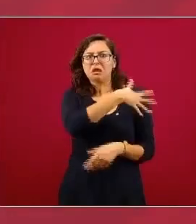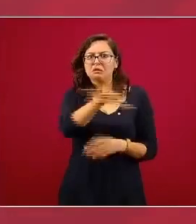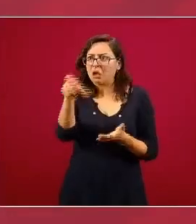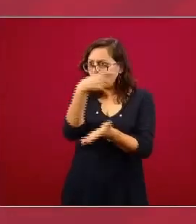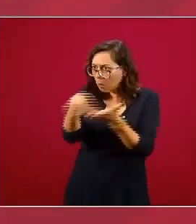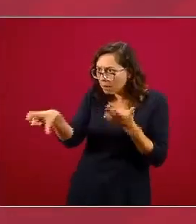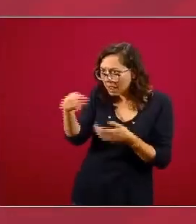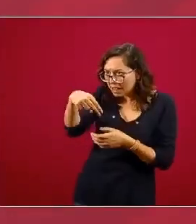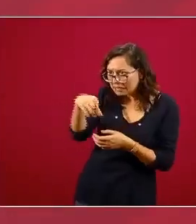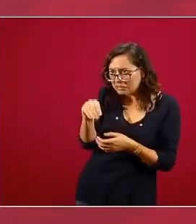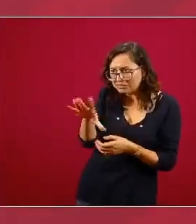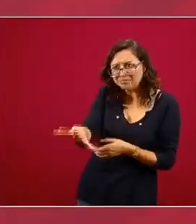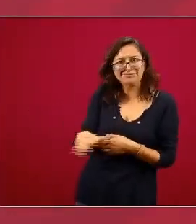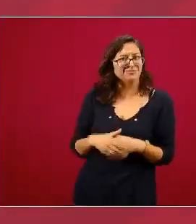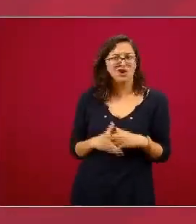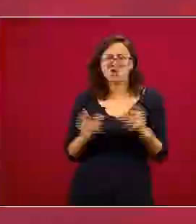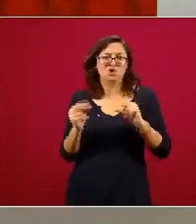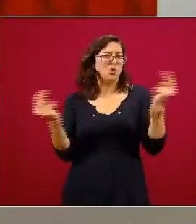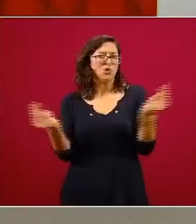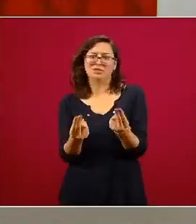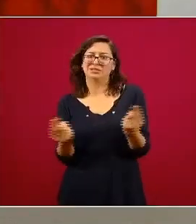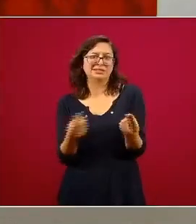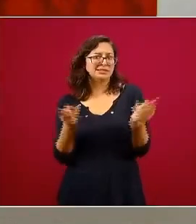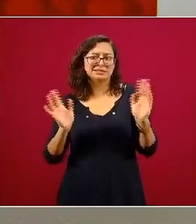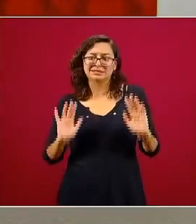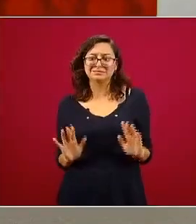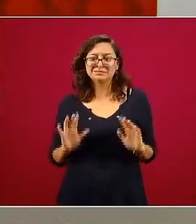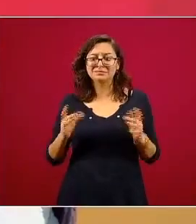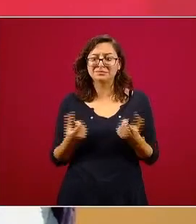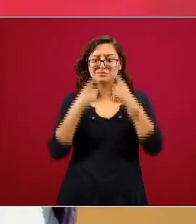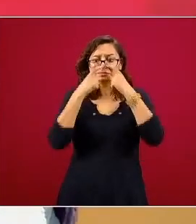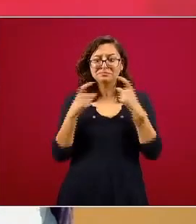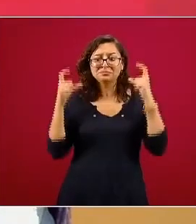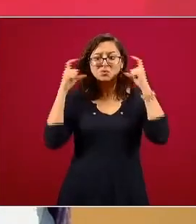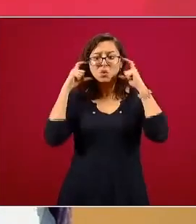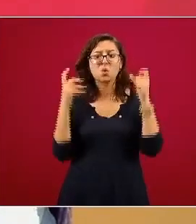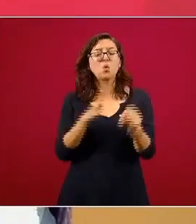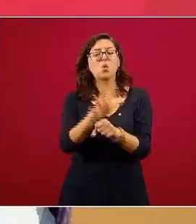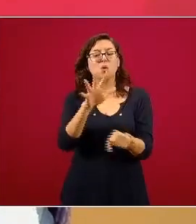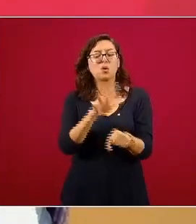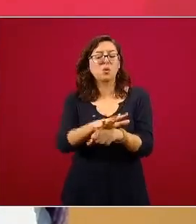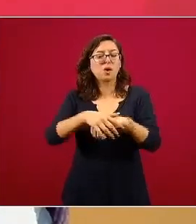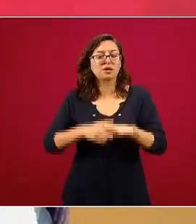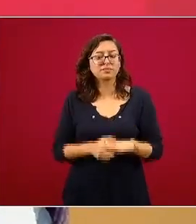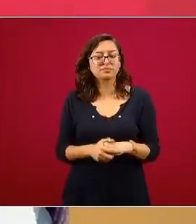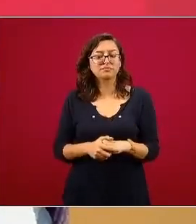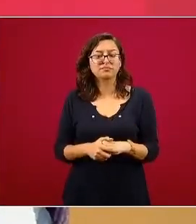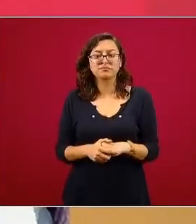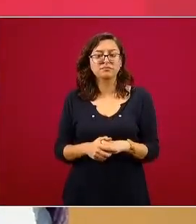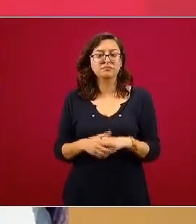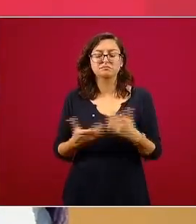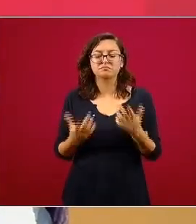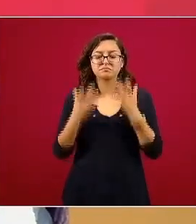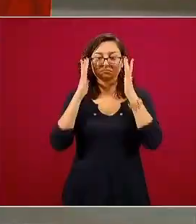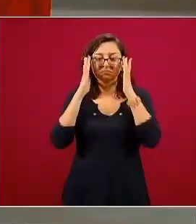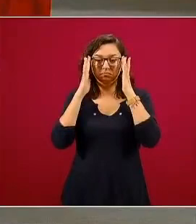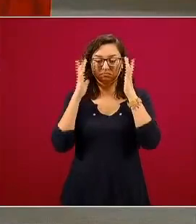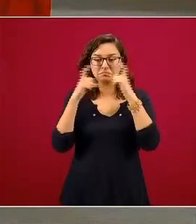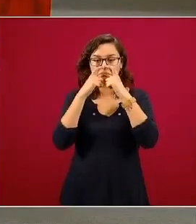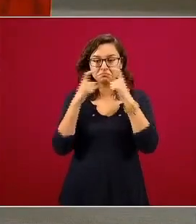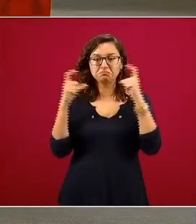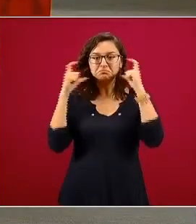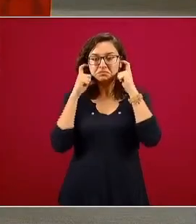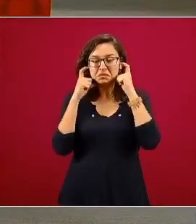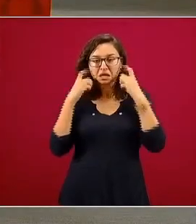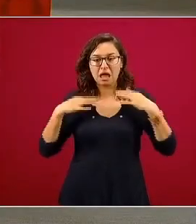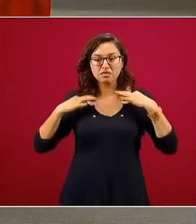la recomendación para la población en general en el uso de mascarillas son que preferentemente sean las reusables, las que son